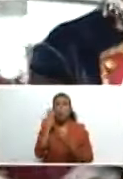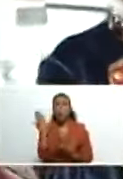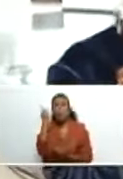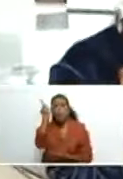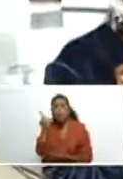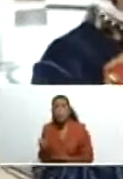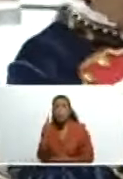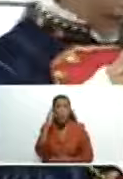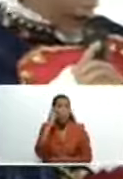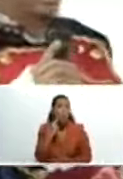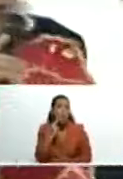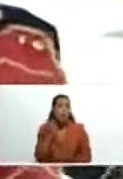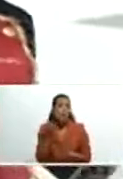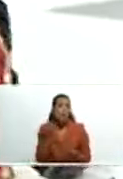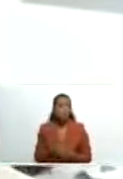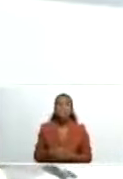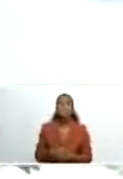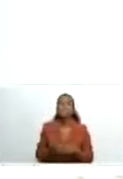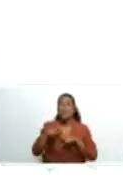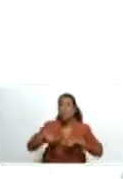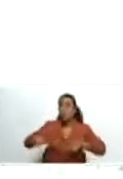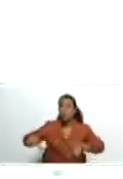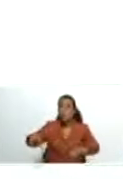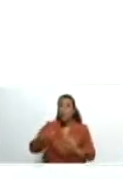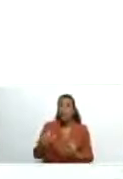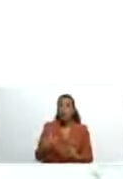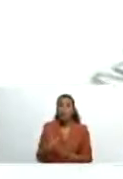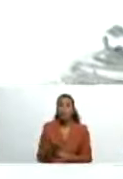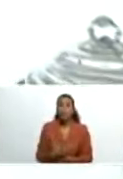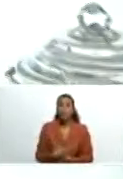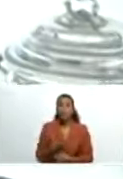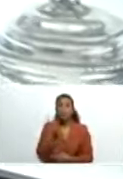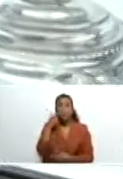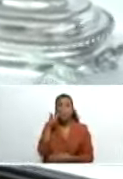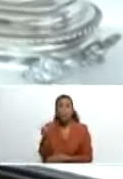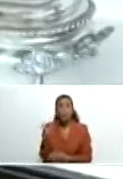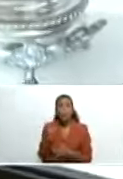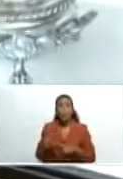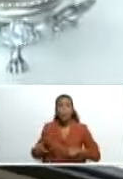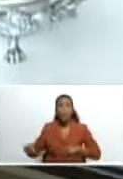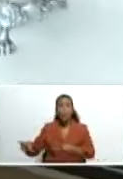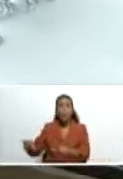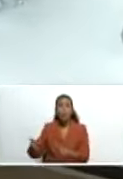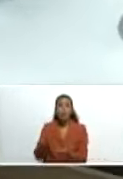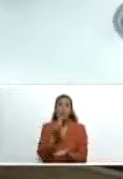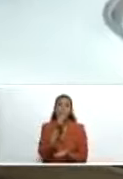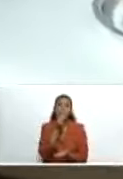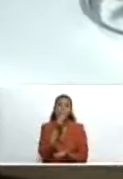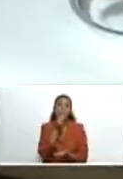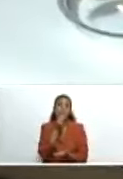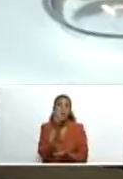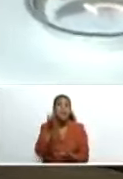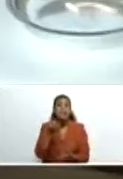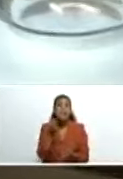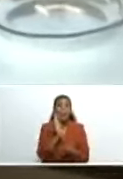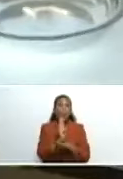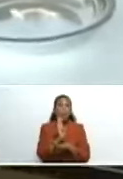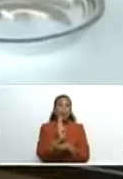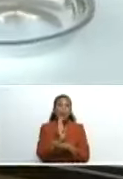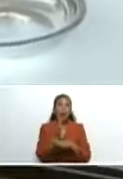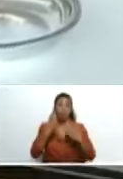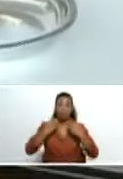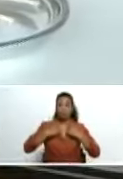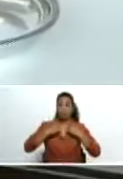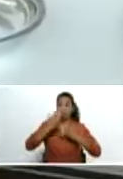Bolívar, Libertador? Aquí tenemos esta vajilla de campaña que perteneció a nuestro Libertador, porque además de siempre cuidar mucho de su